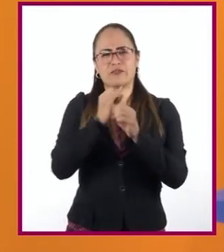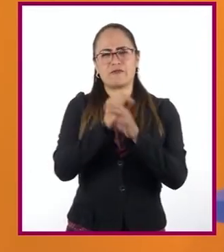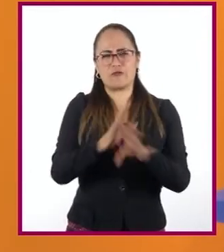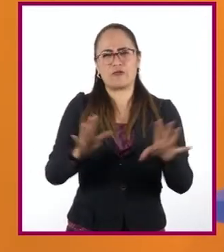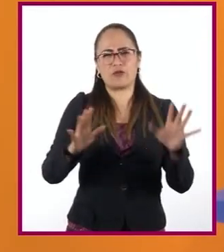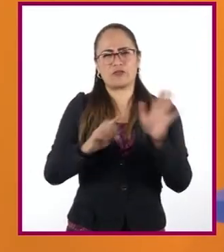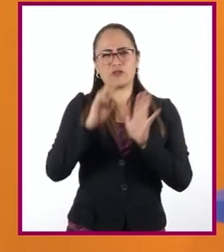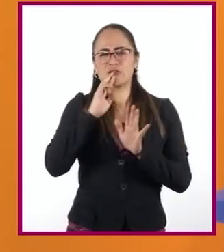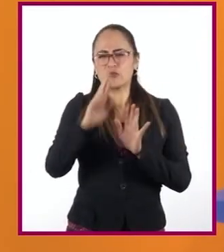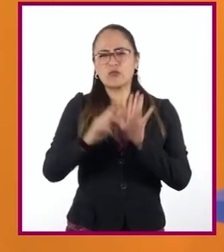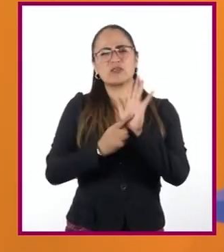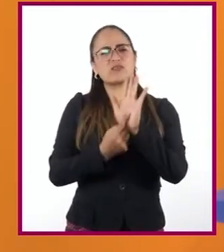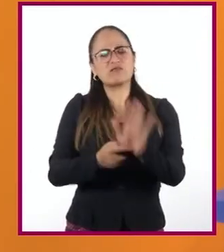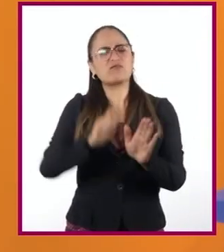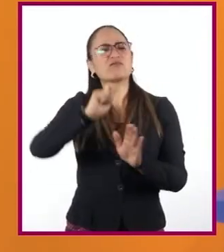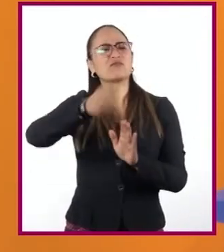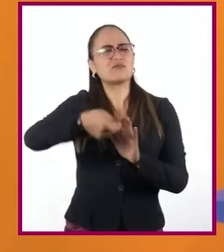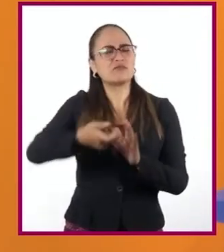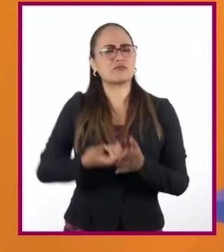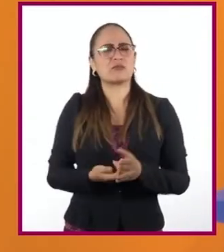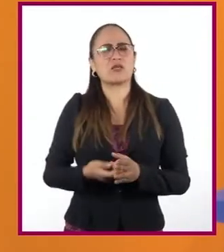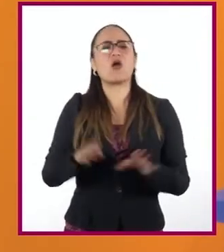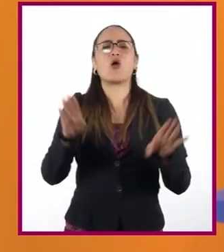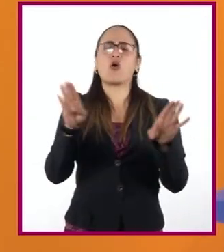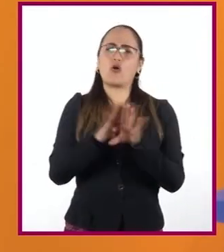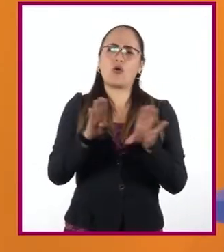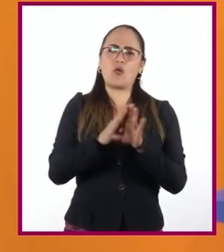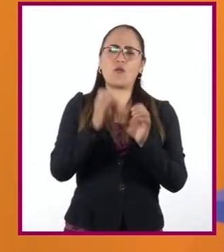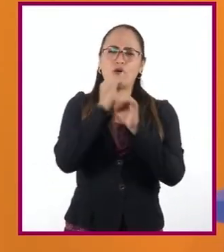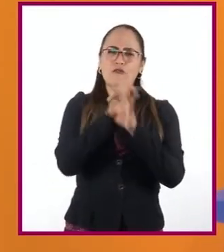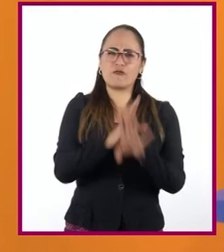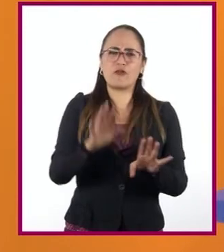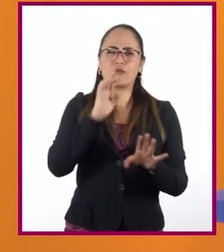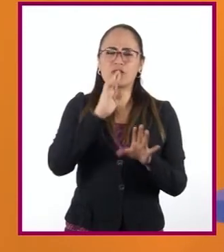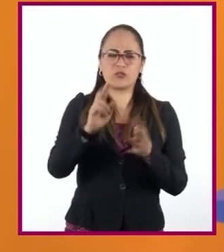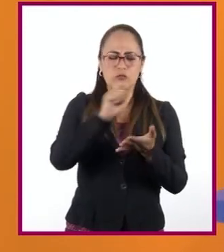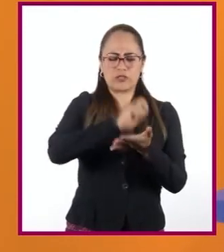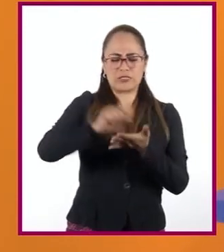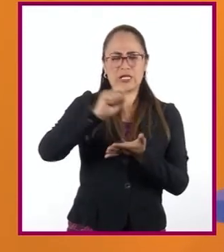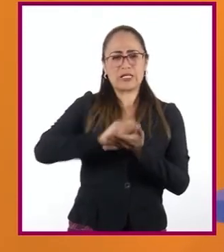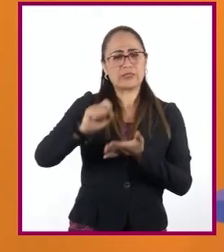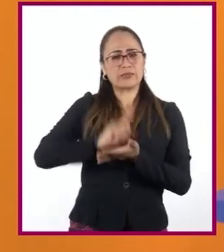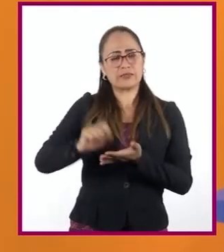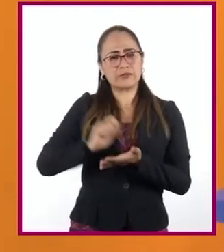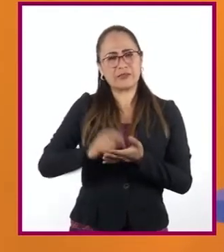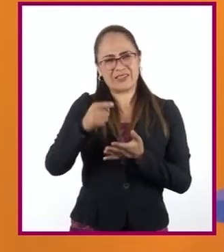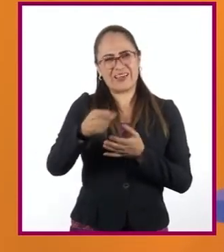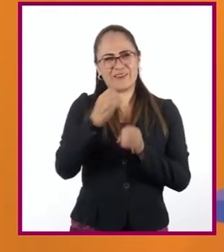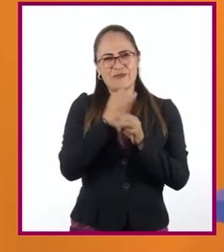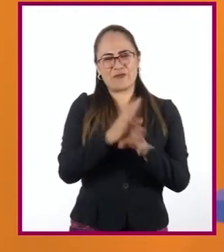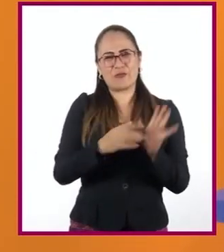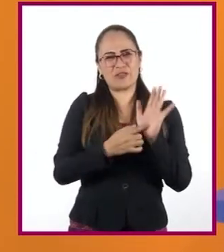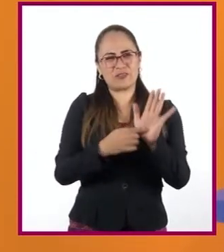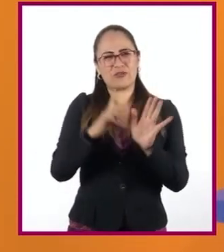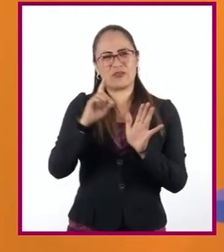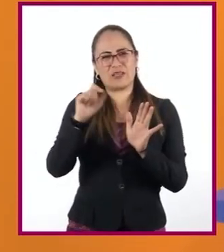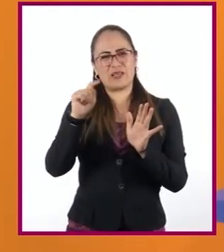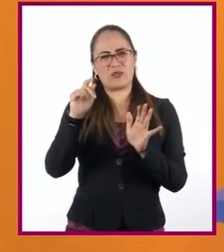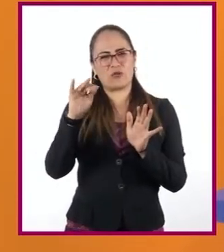resultados, es decir, cómo van a redactar su informe de resultados a partir de estos datos que ya